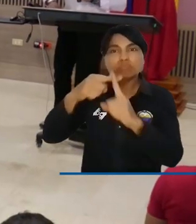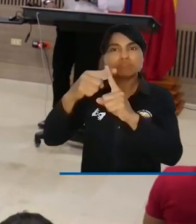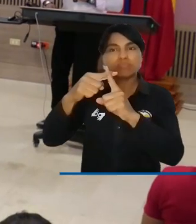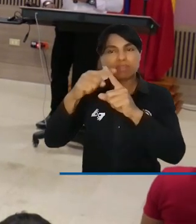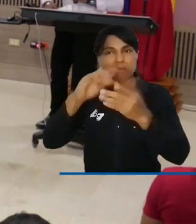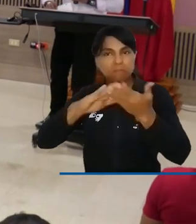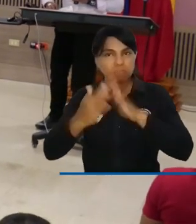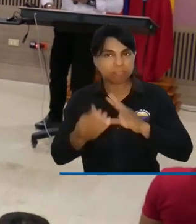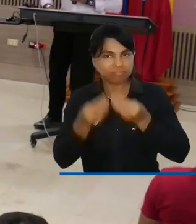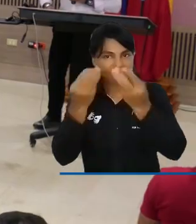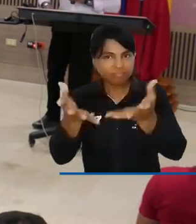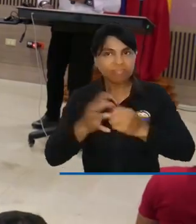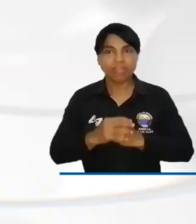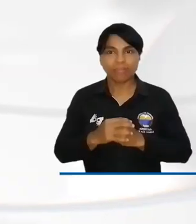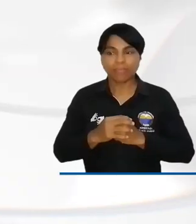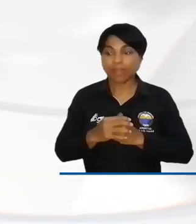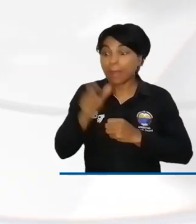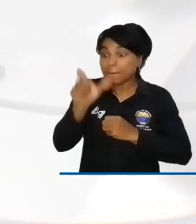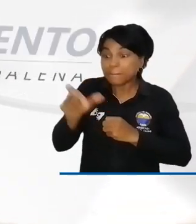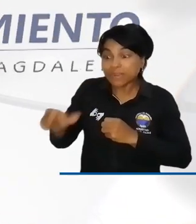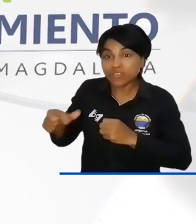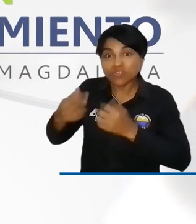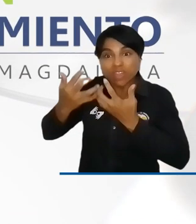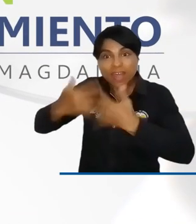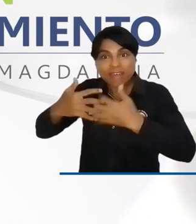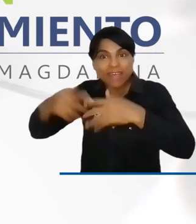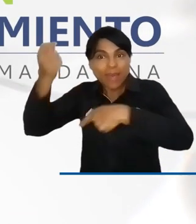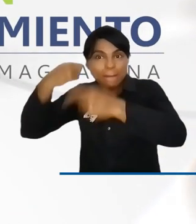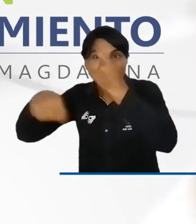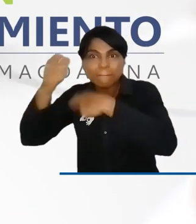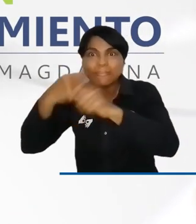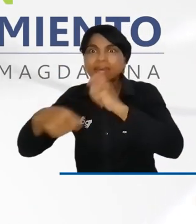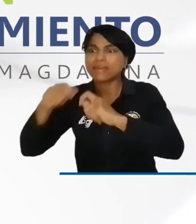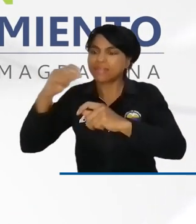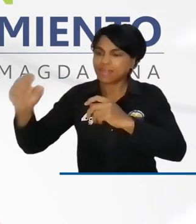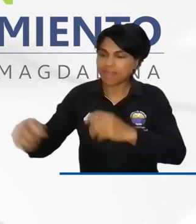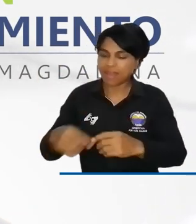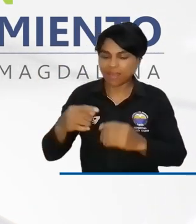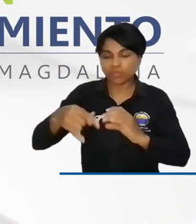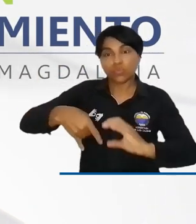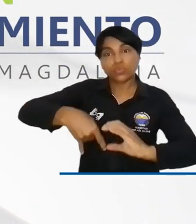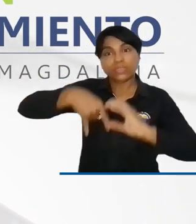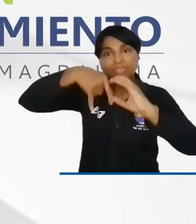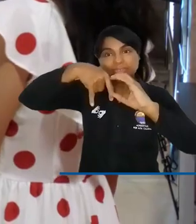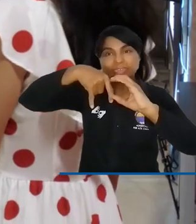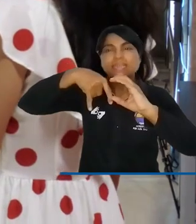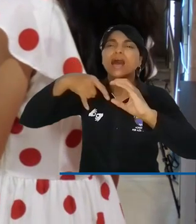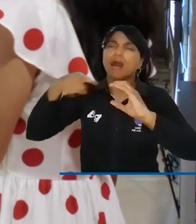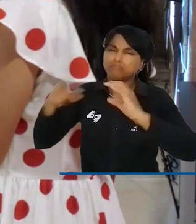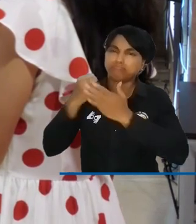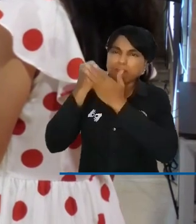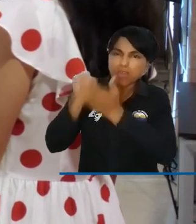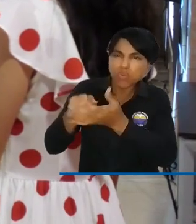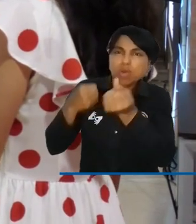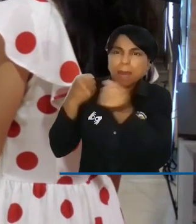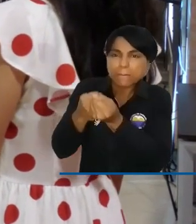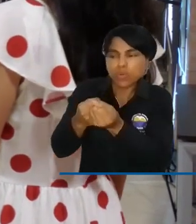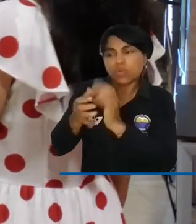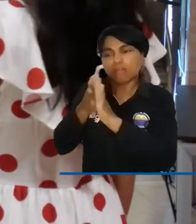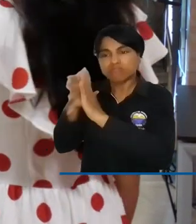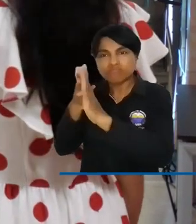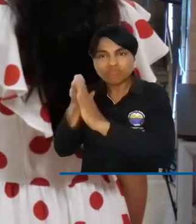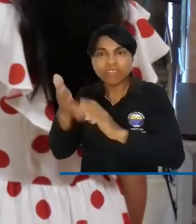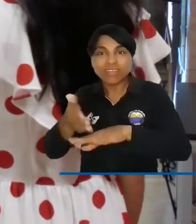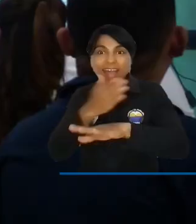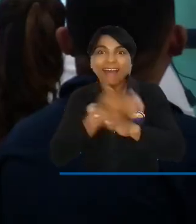las comunidades. Los emprendedores han recibido el apoyo del Centro de Innovación y Emprendimiento Unimagdalena y compartieron los avances en la